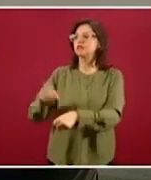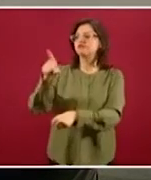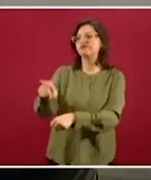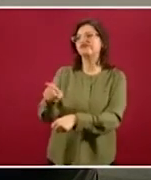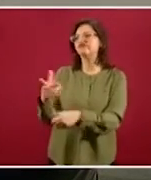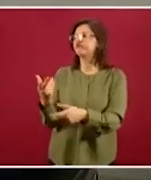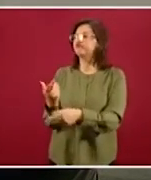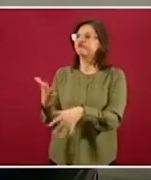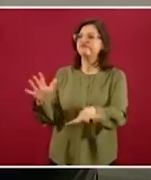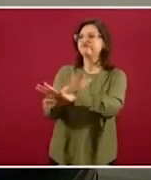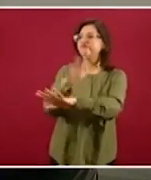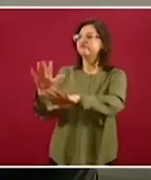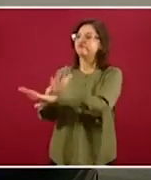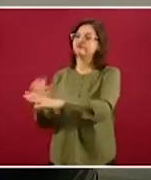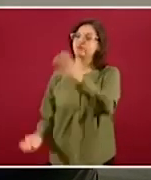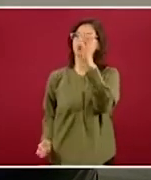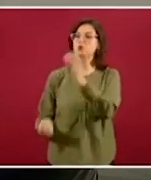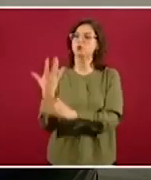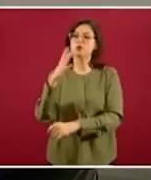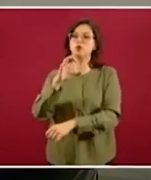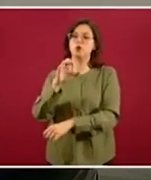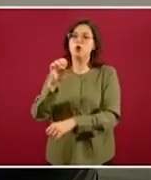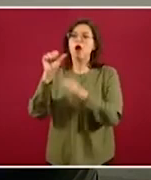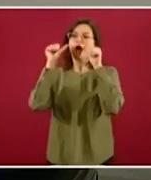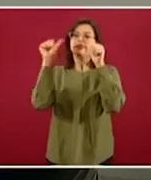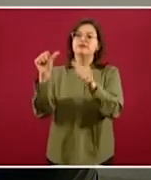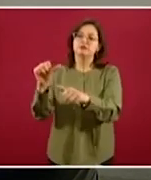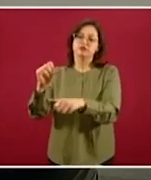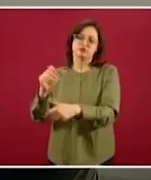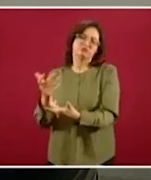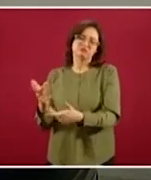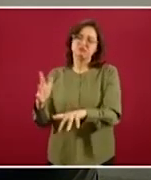los institutos aquí en la Ciudad de México.